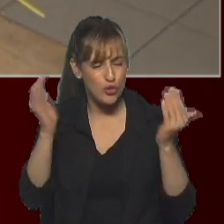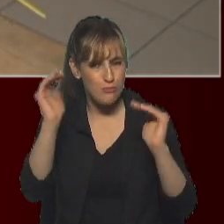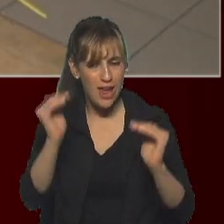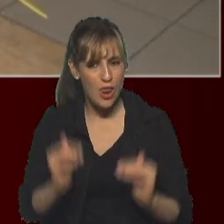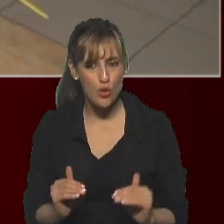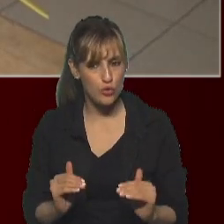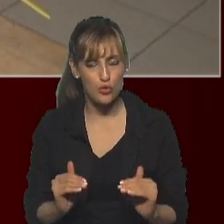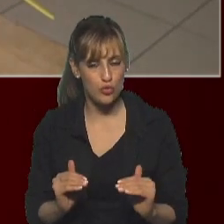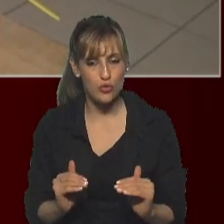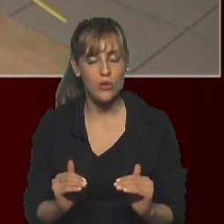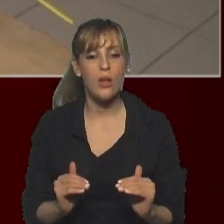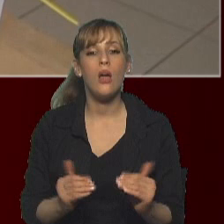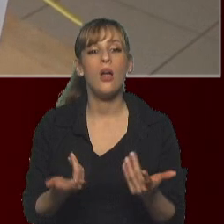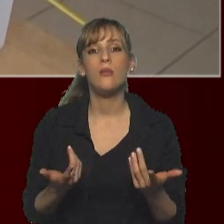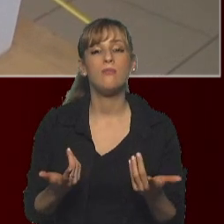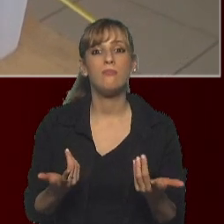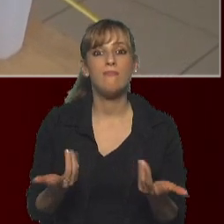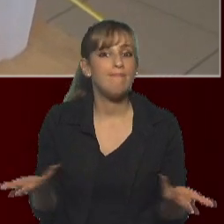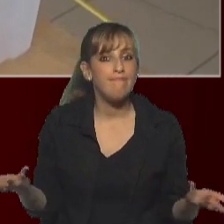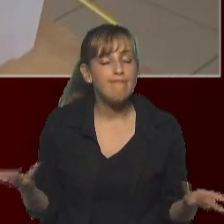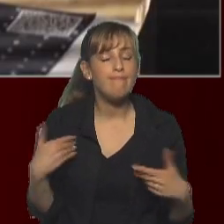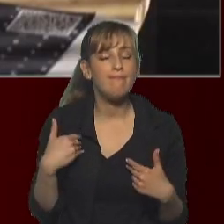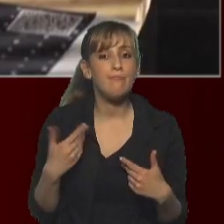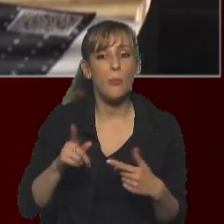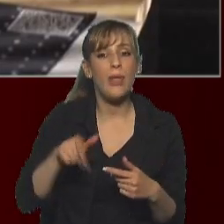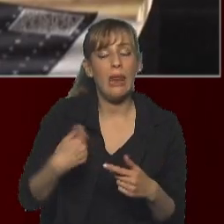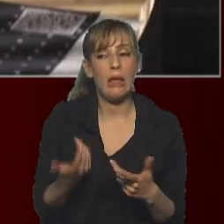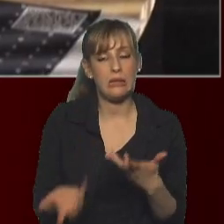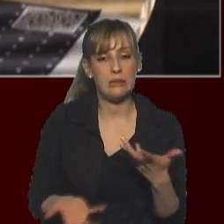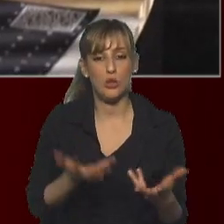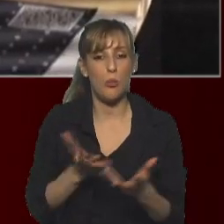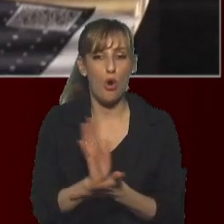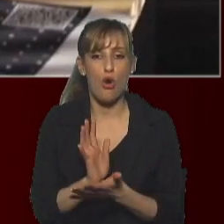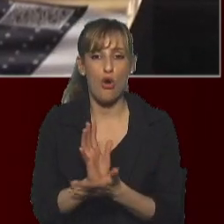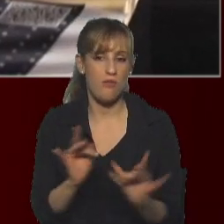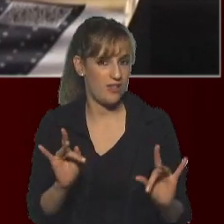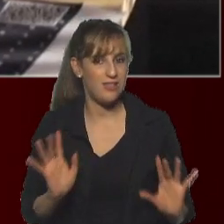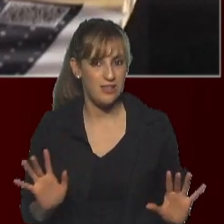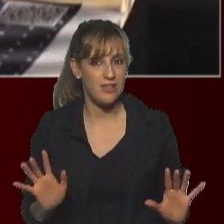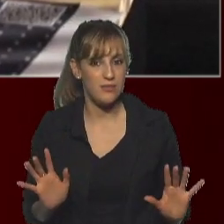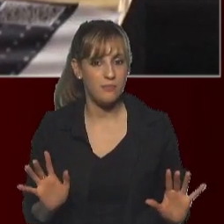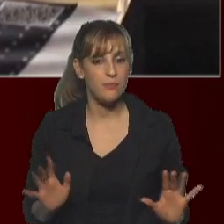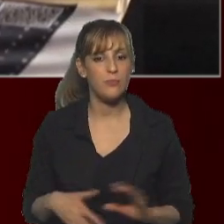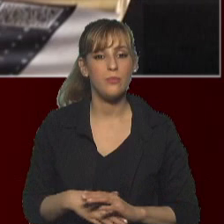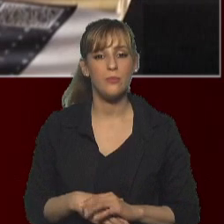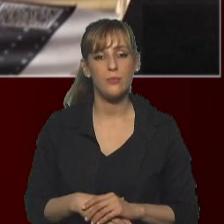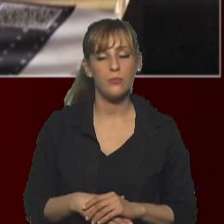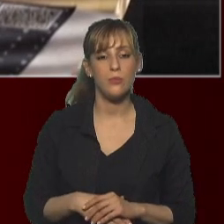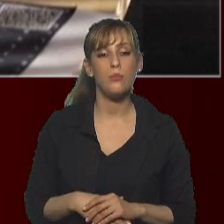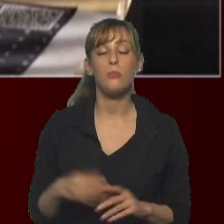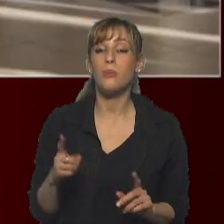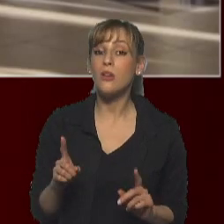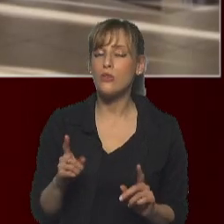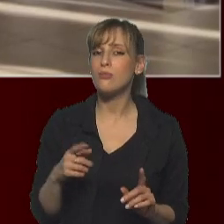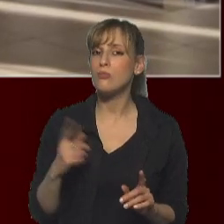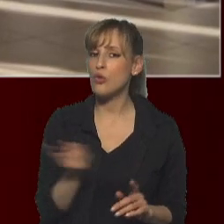en este tiempo, igual que la banca, y esto es lo que genera molestia. Ahora, lo que no podemos desmentir, lo que tenemos que reconocer, es que